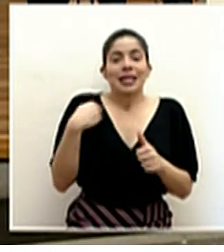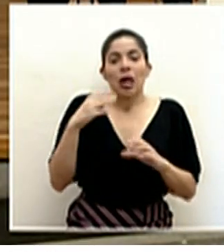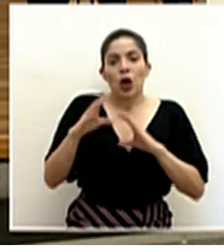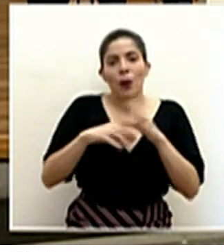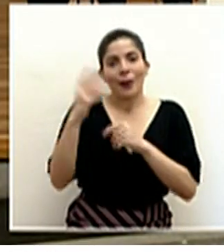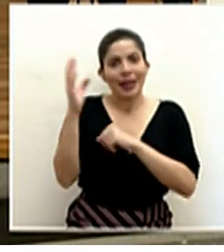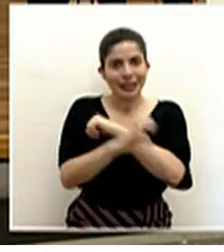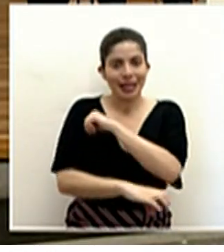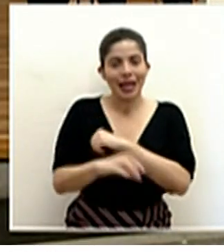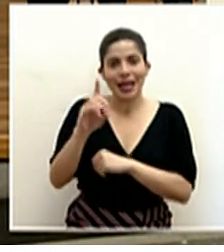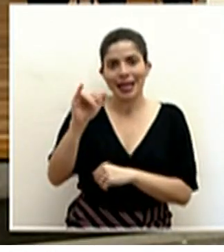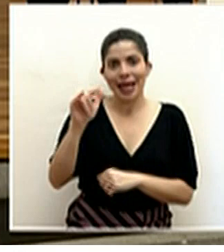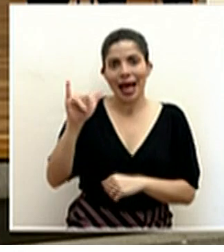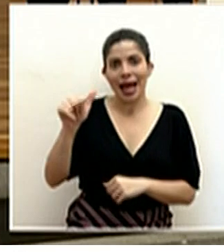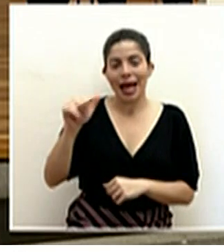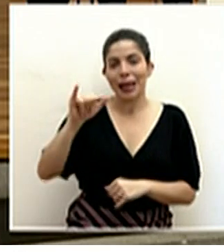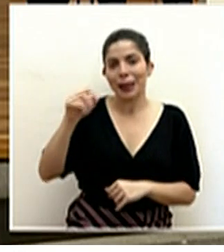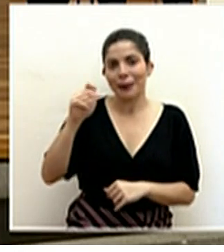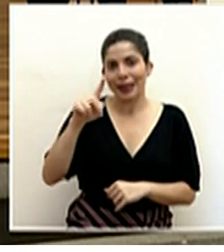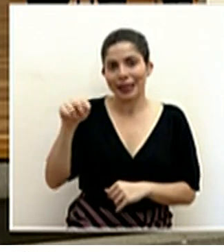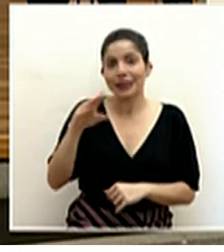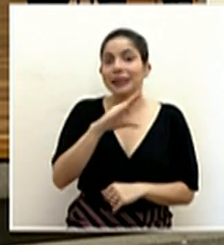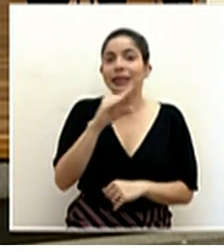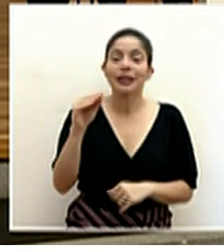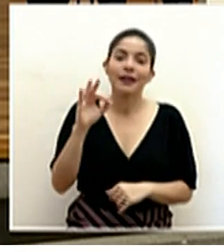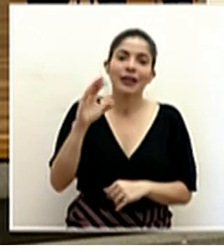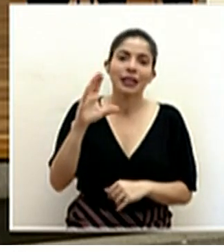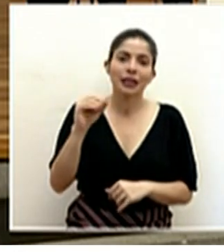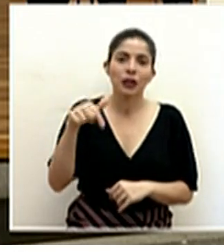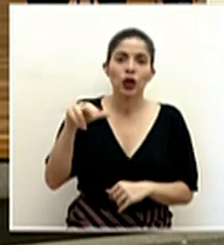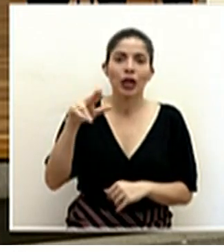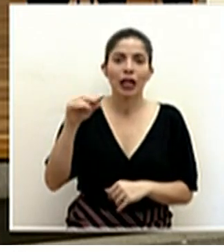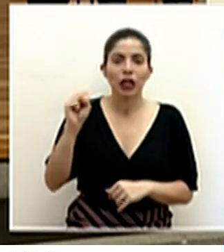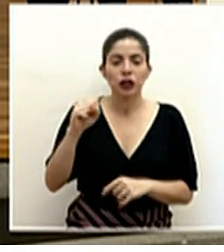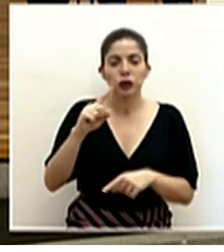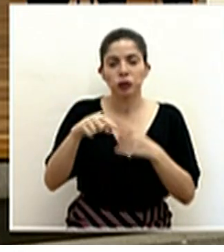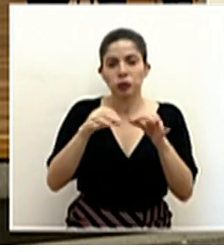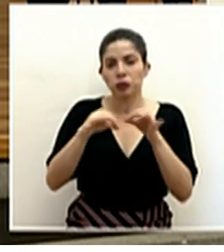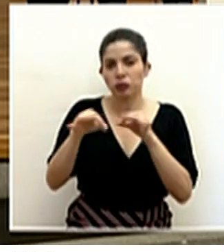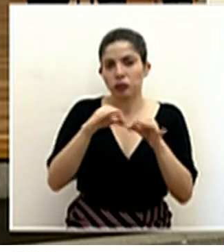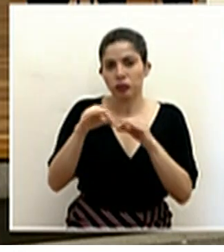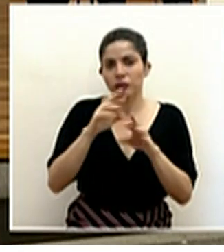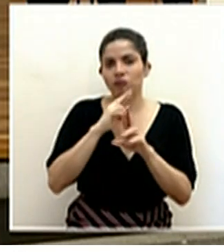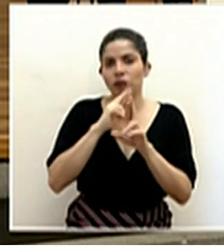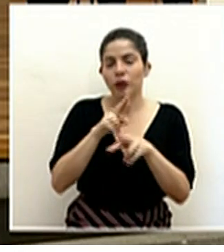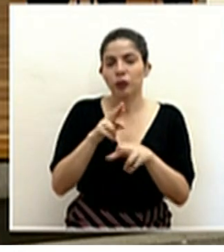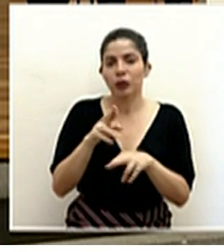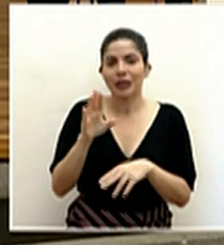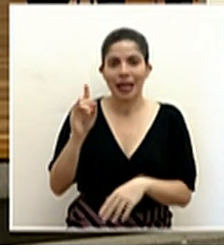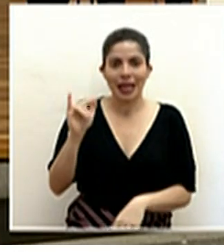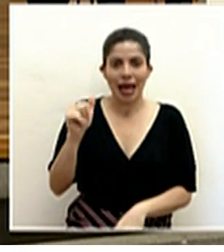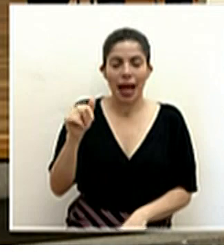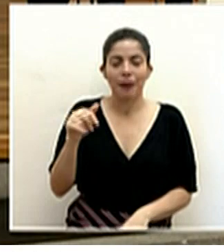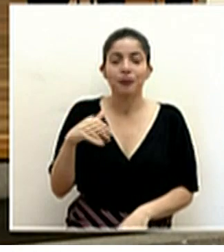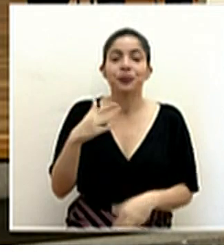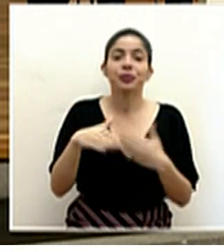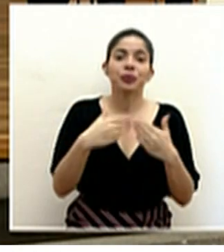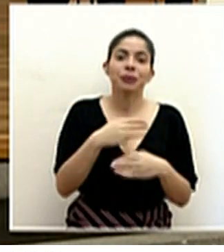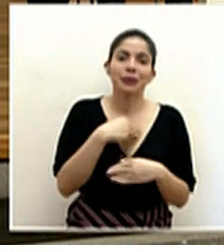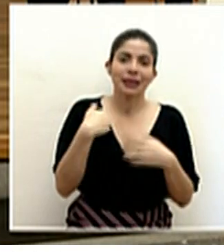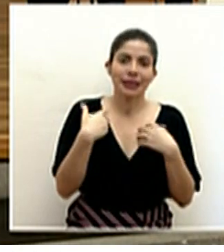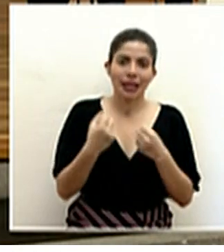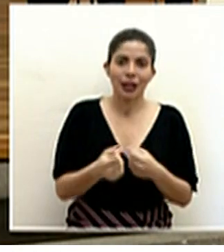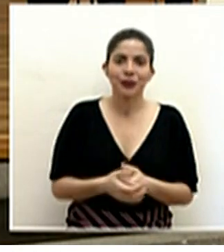de Comercio Exterior, Diala Jiménez, y don Francisco Quiroz puede detallar la respuesta de doña Diala, luego el ministro de